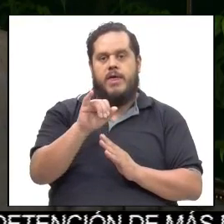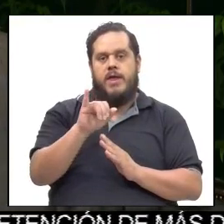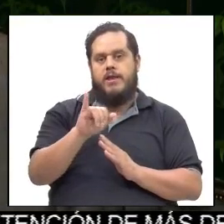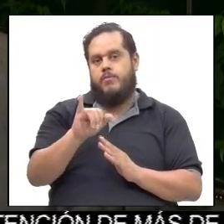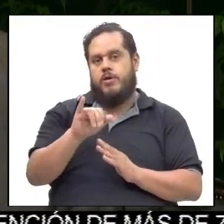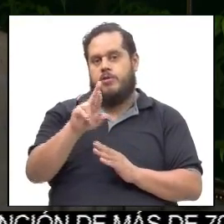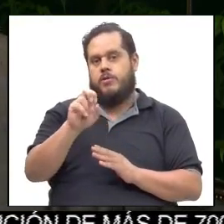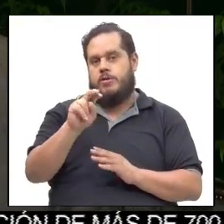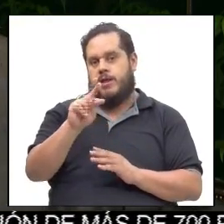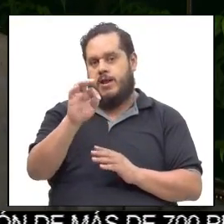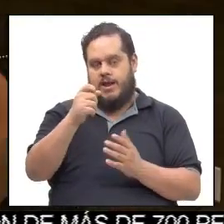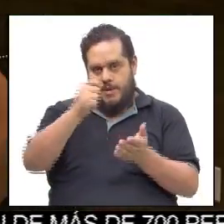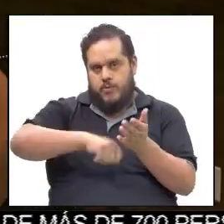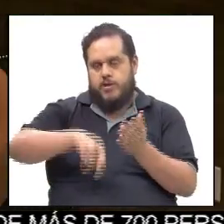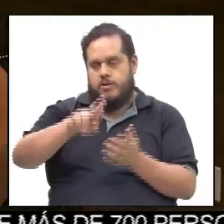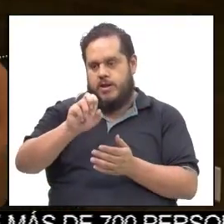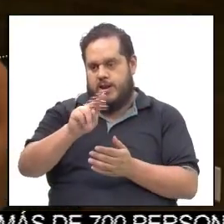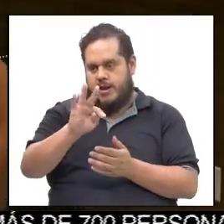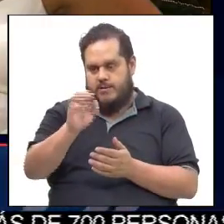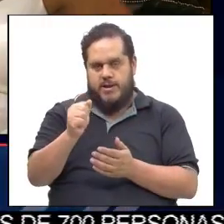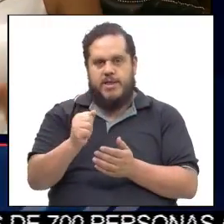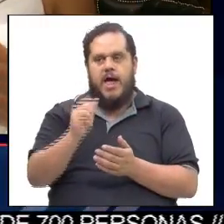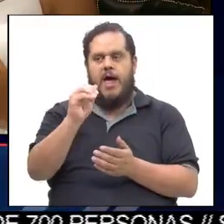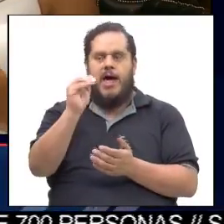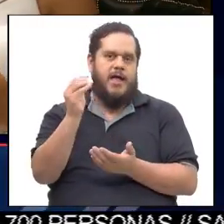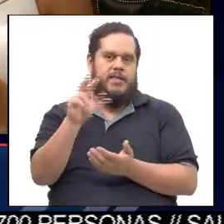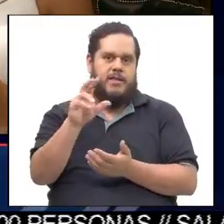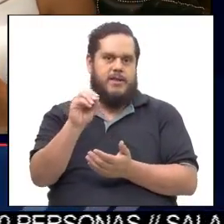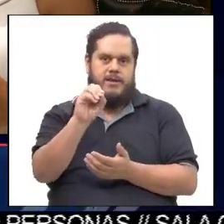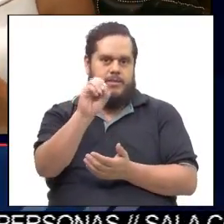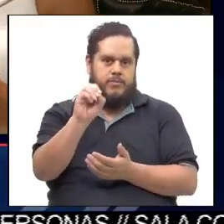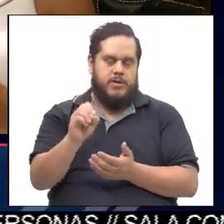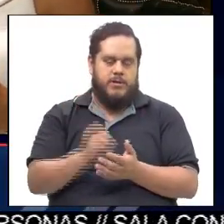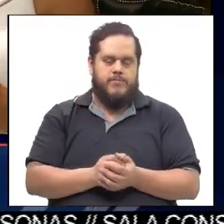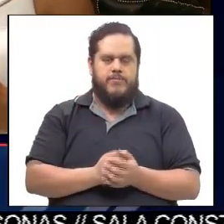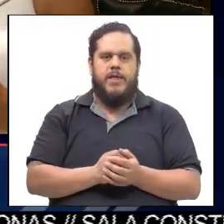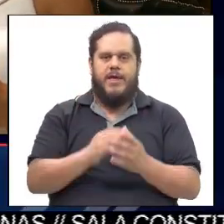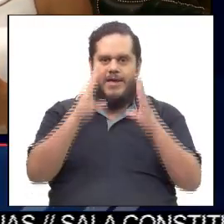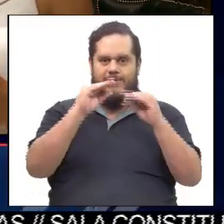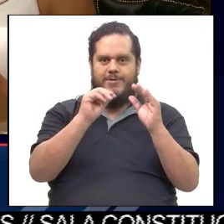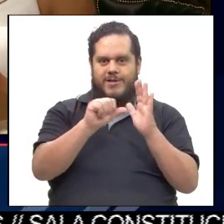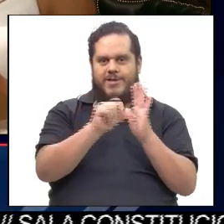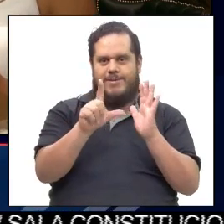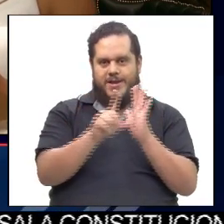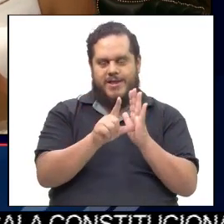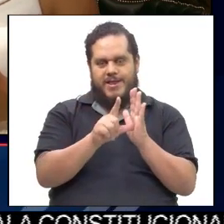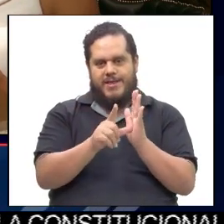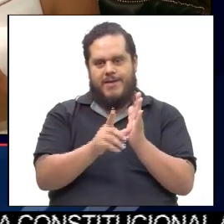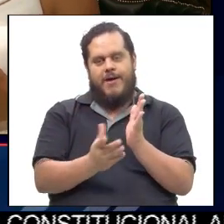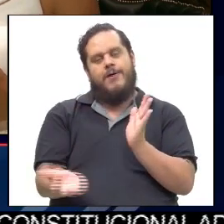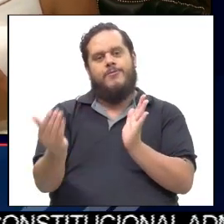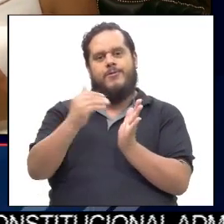27%, hoy está en el 30%. Información desde la Asamblea Legislativa, vuelvo con ustedes al estudio, buenas noches.